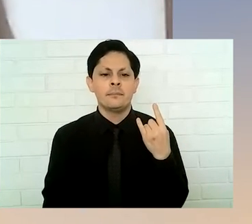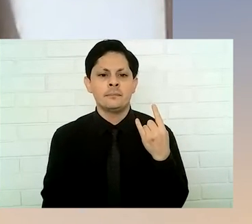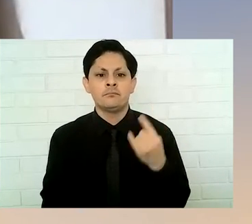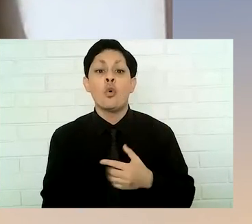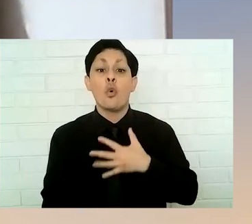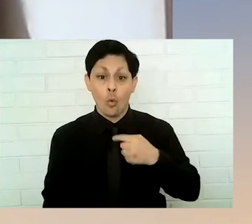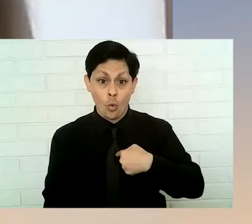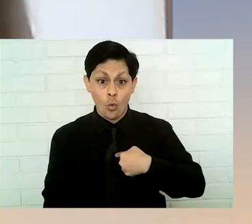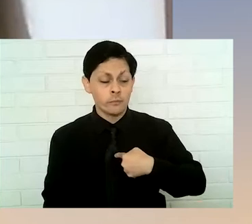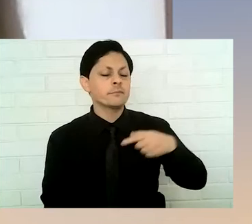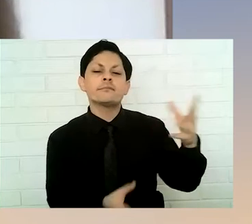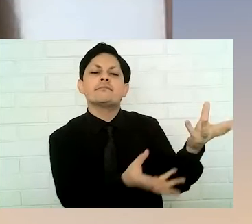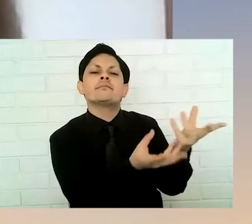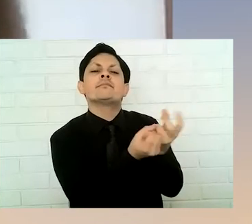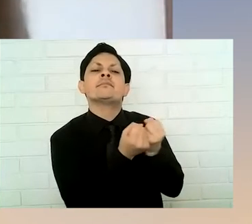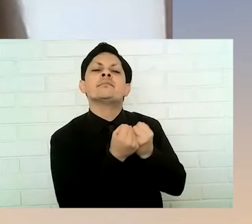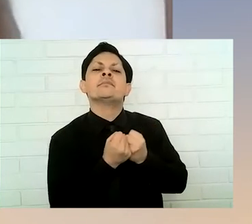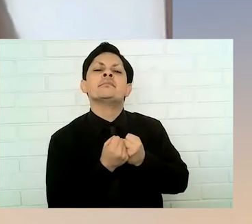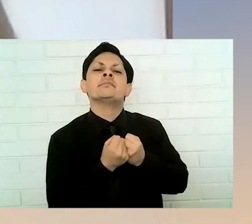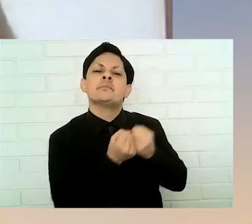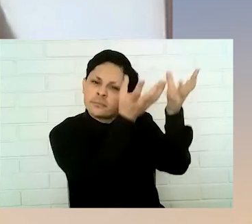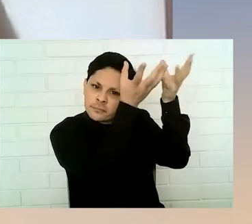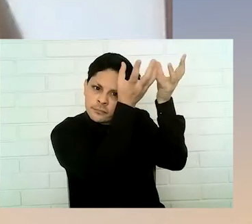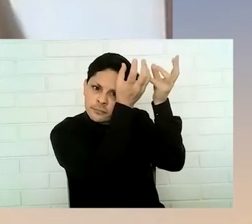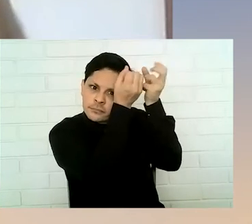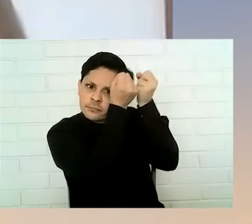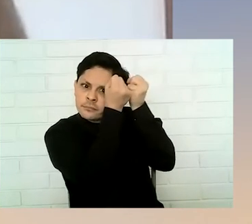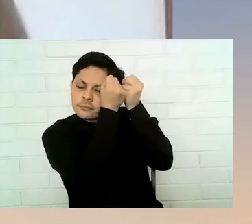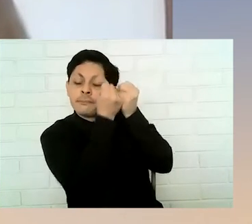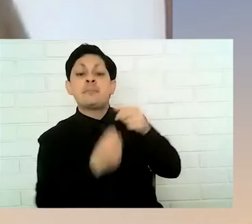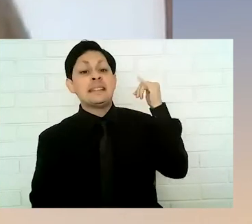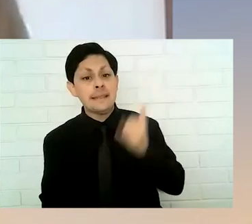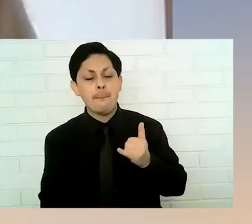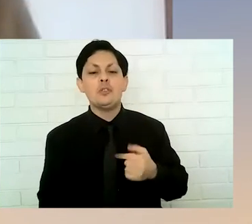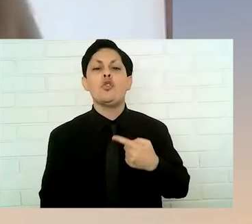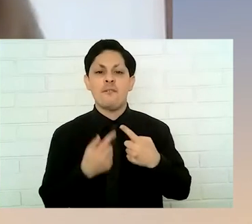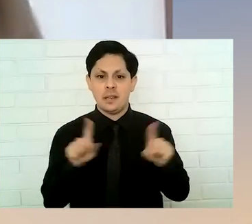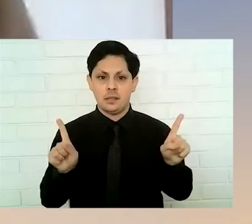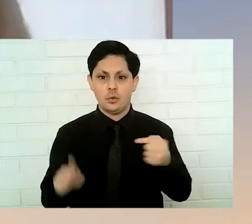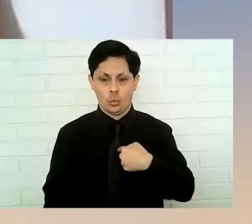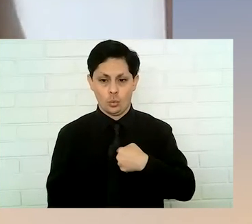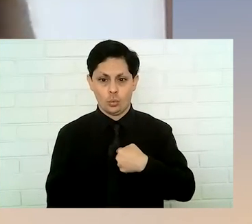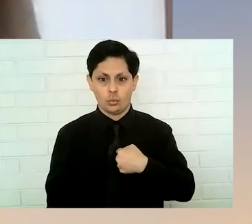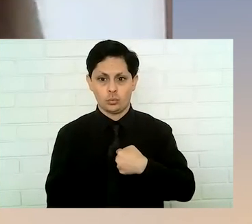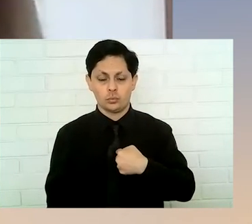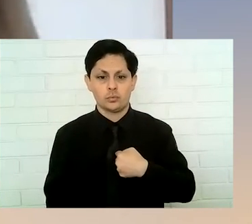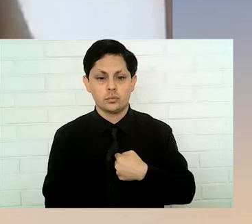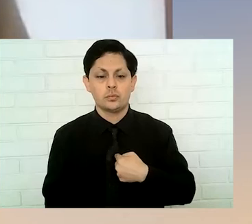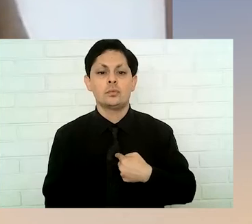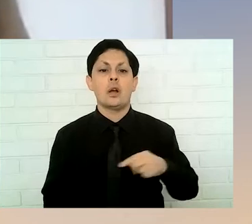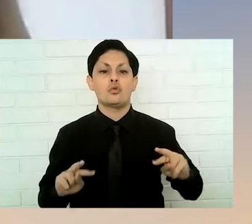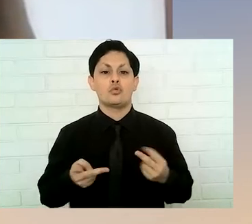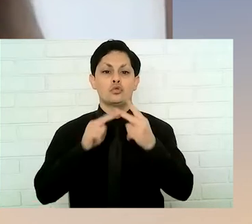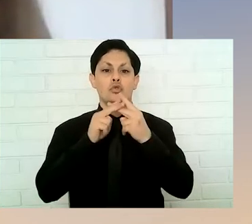valorar los saberes que el otro trae, porque siempre son distintos los de uno, porque las construcciones de sentido y